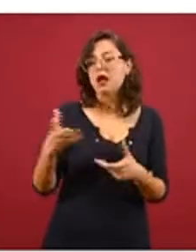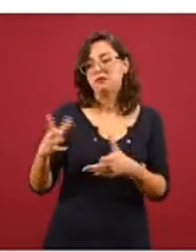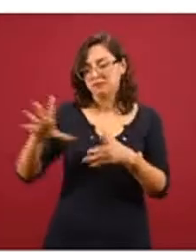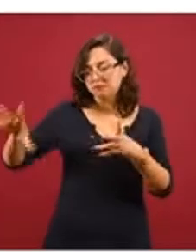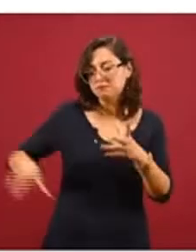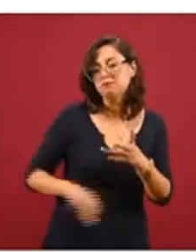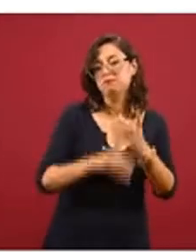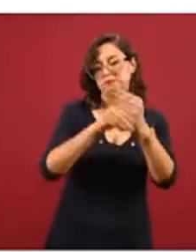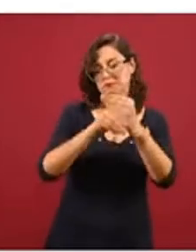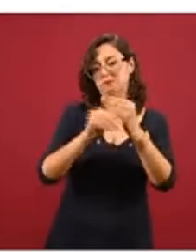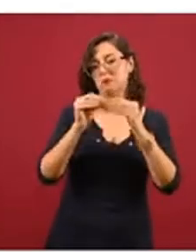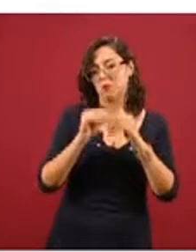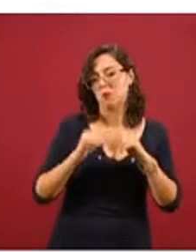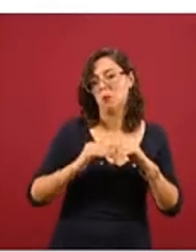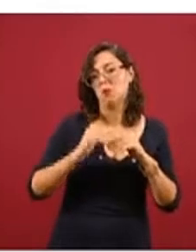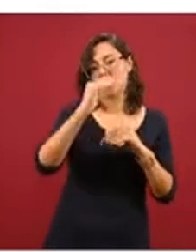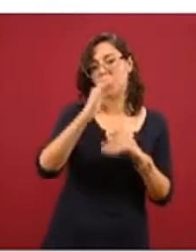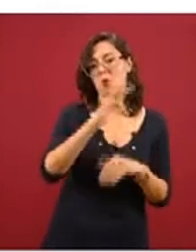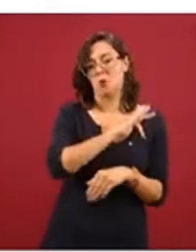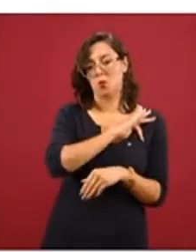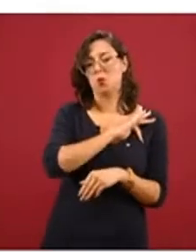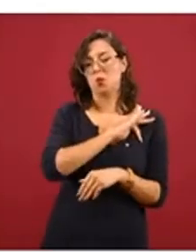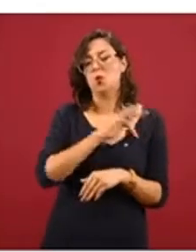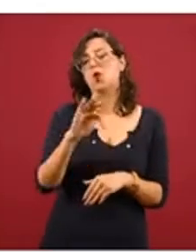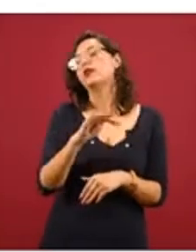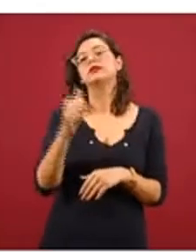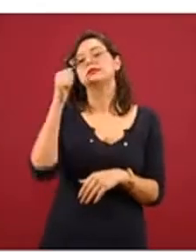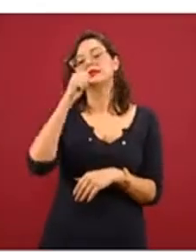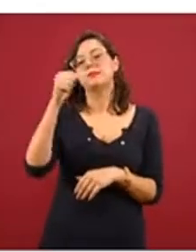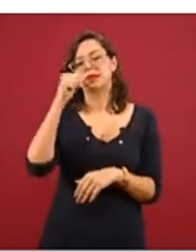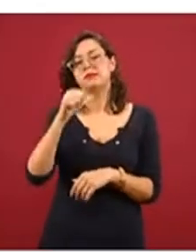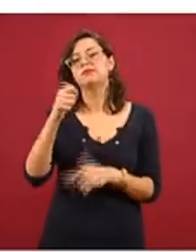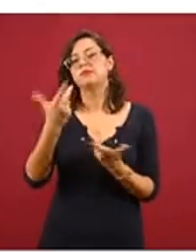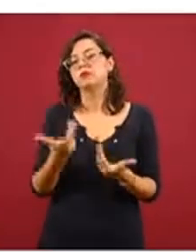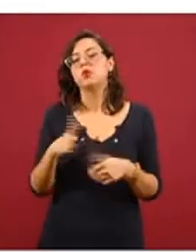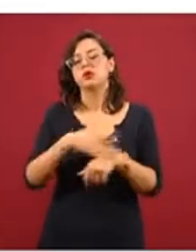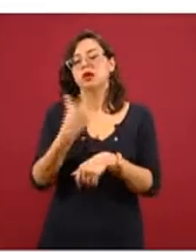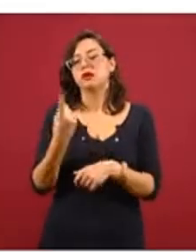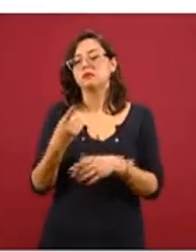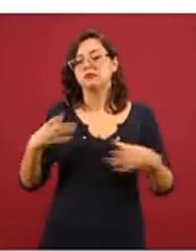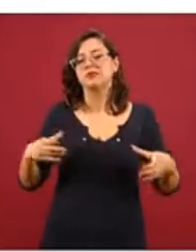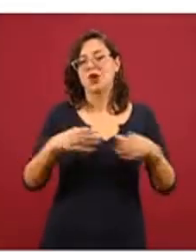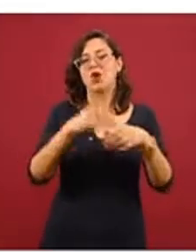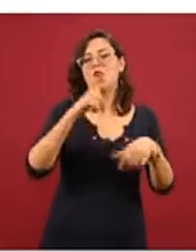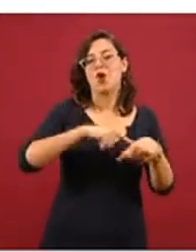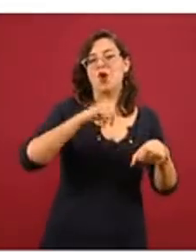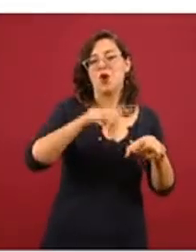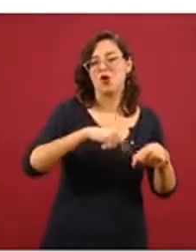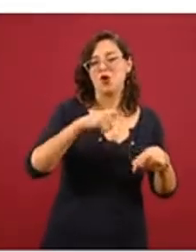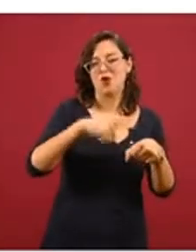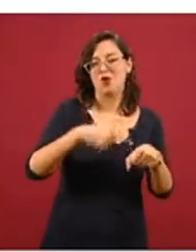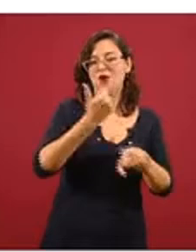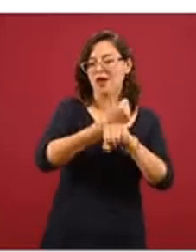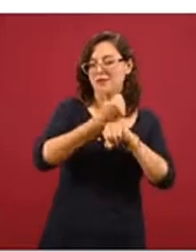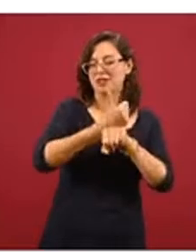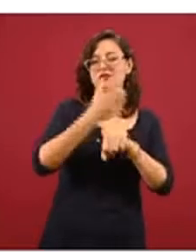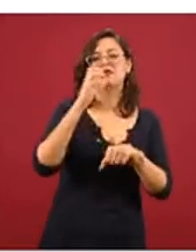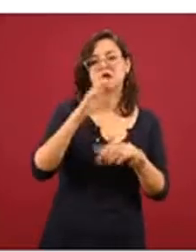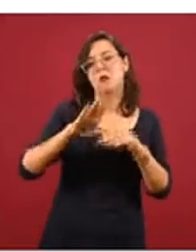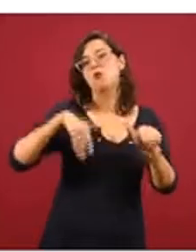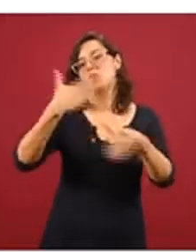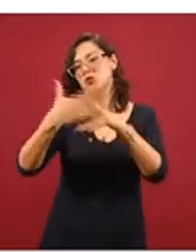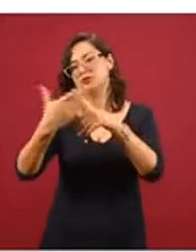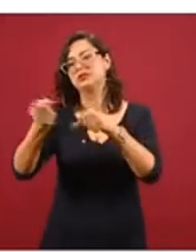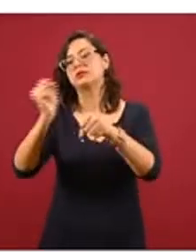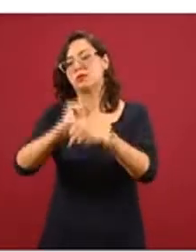resultados y están precisamente en las últimas semanas, semana y media, por lo tanto son las que la próxima semana, cuando actualicemos esta